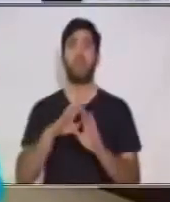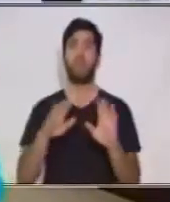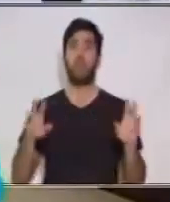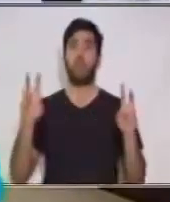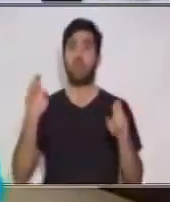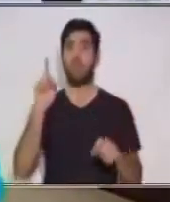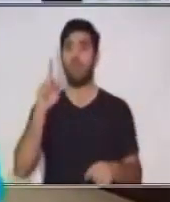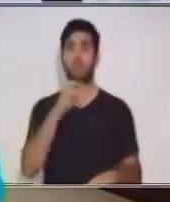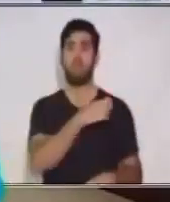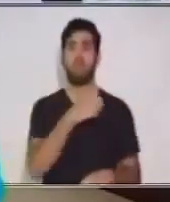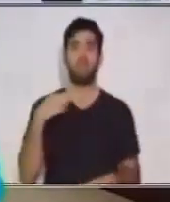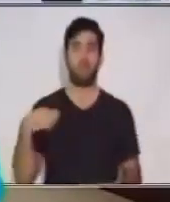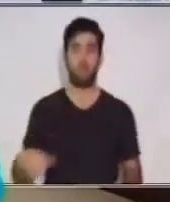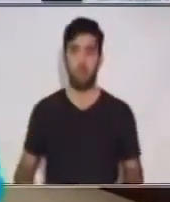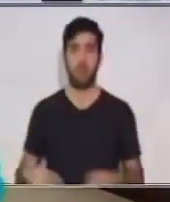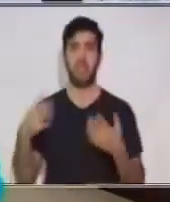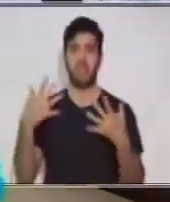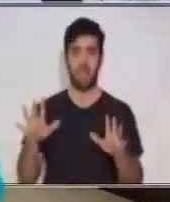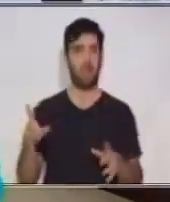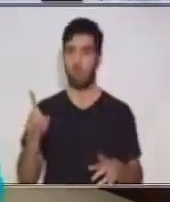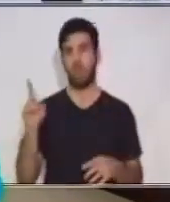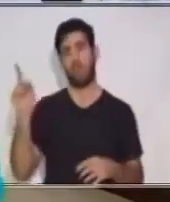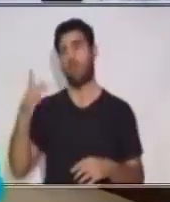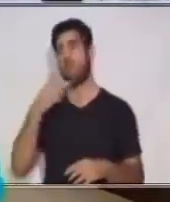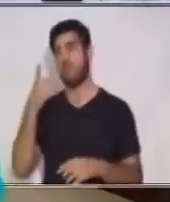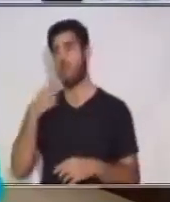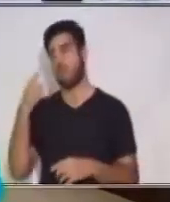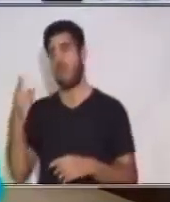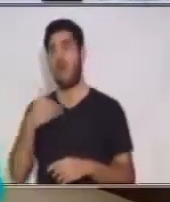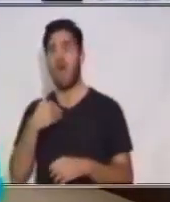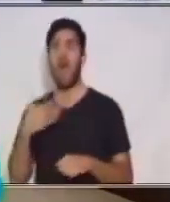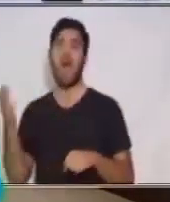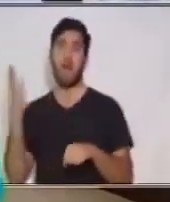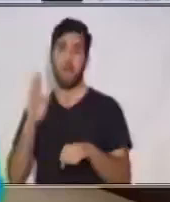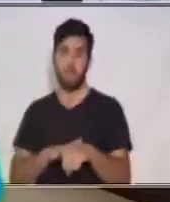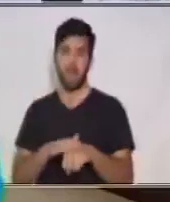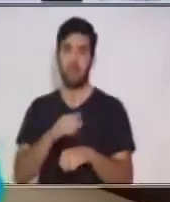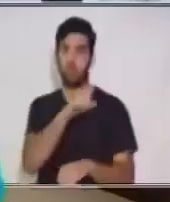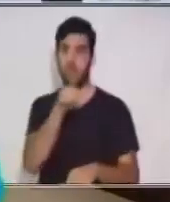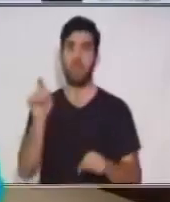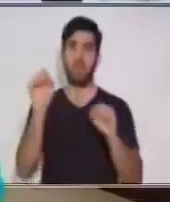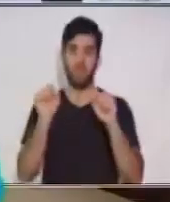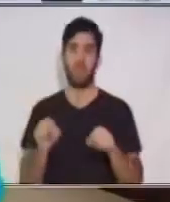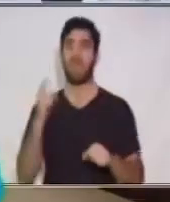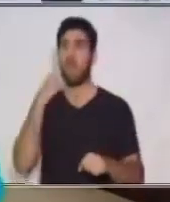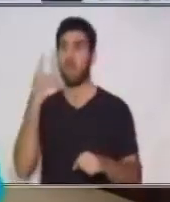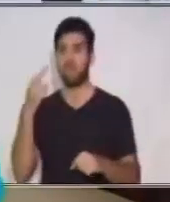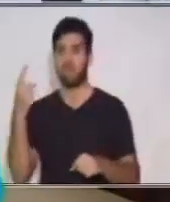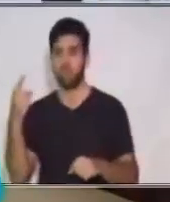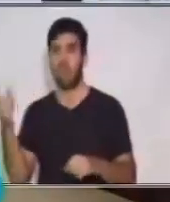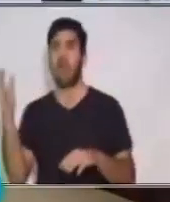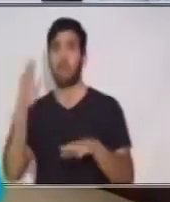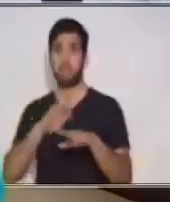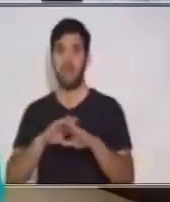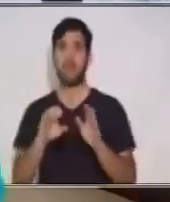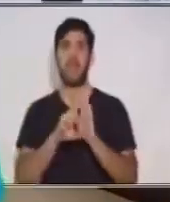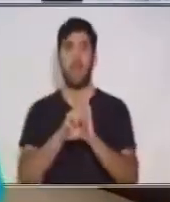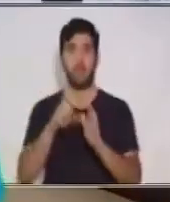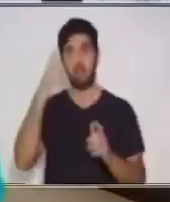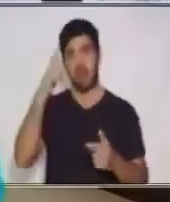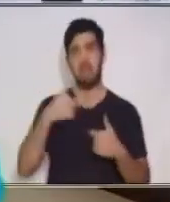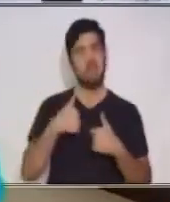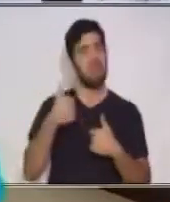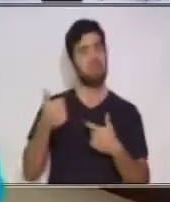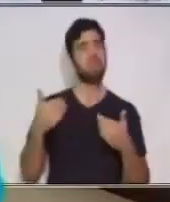pronombres personales, sino que existen más. Y si ustedes pueden buscar ejemplos también, esto sería también para mí muy genial, porque